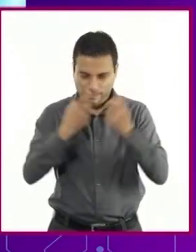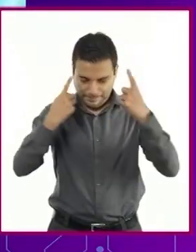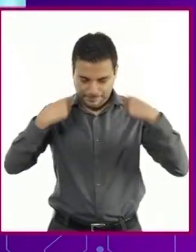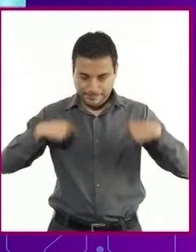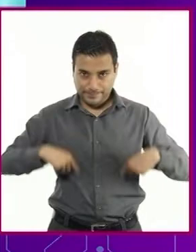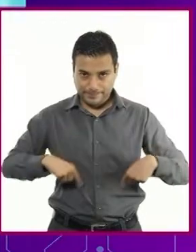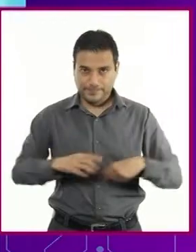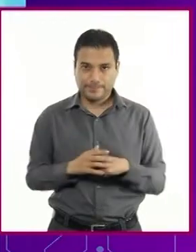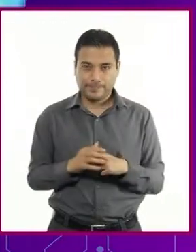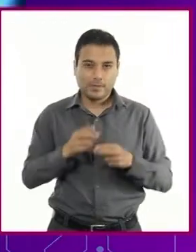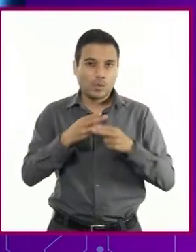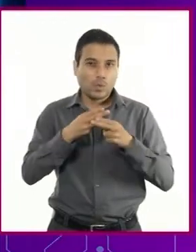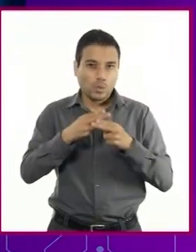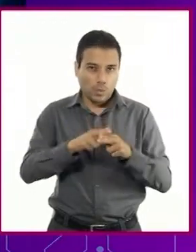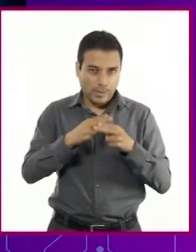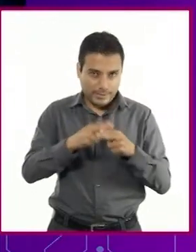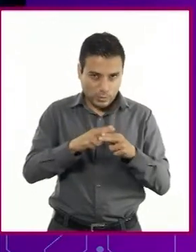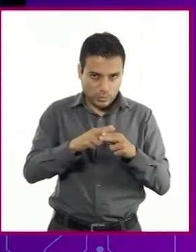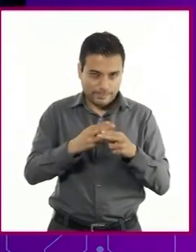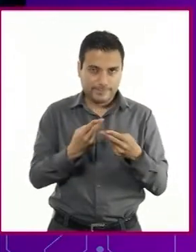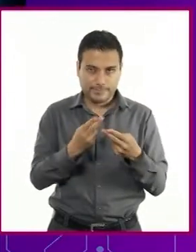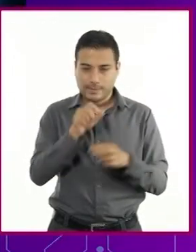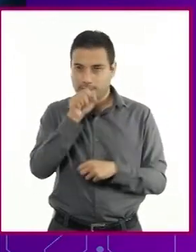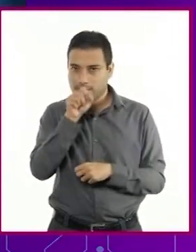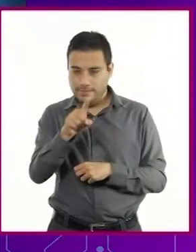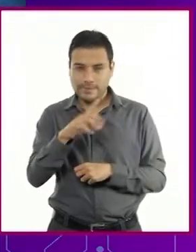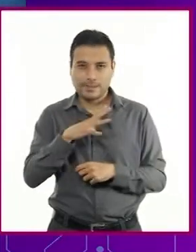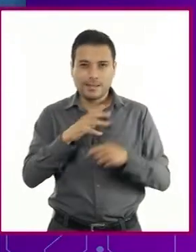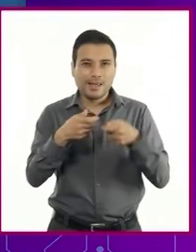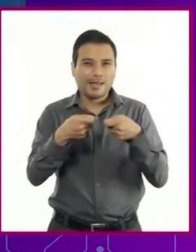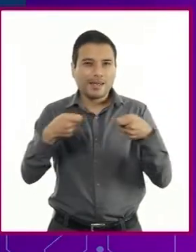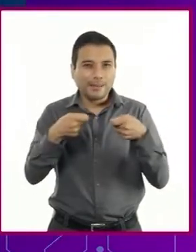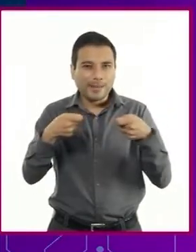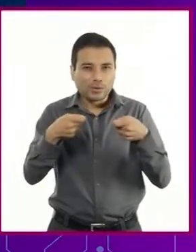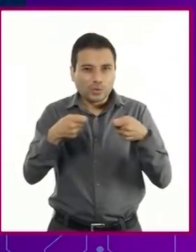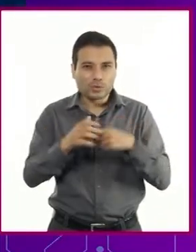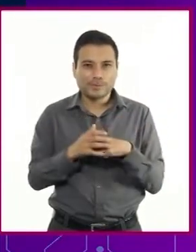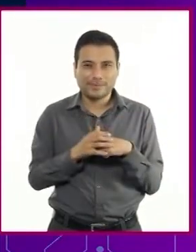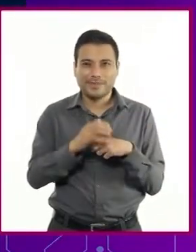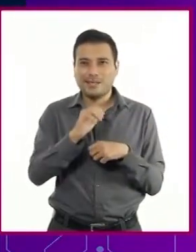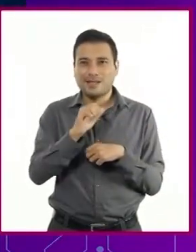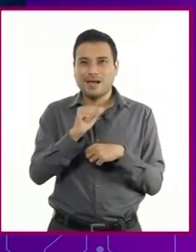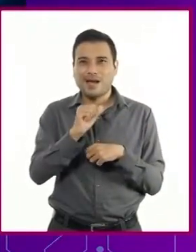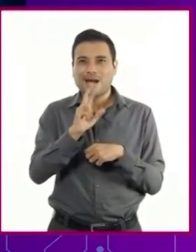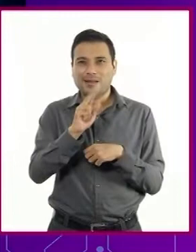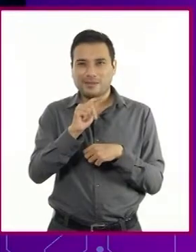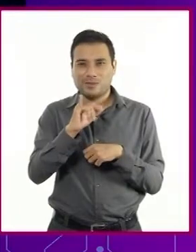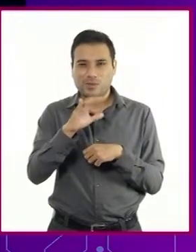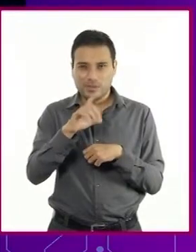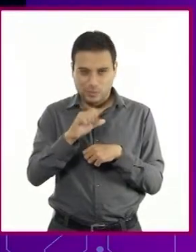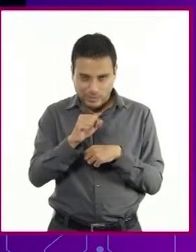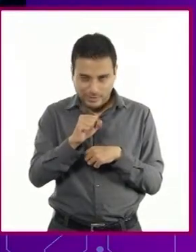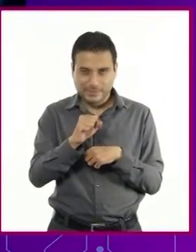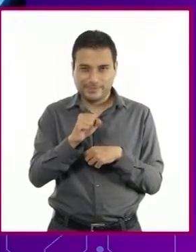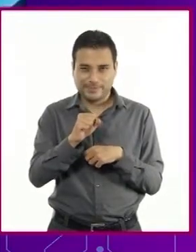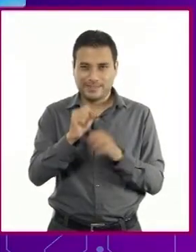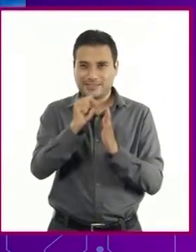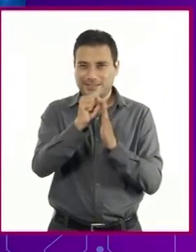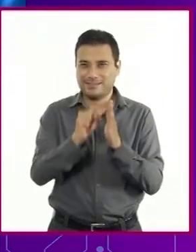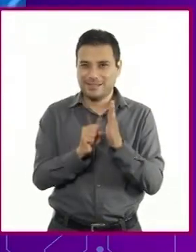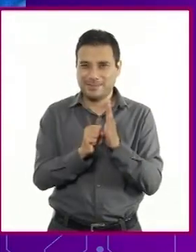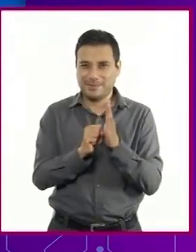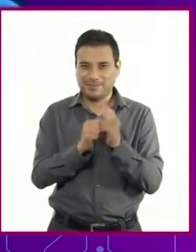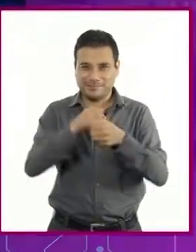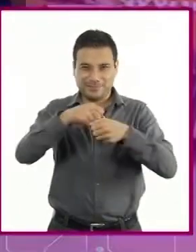conformado por huesos, además de ligamentos y articulaciones, y por el sistema muscular, en donde